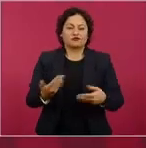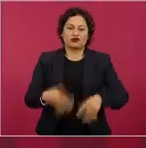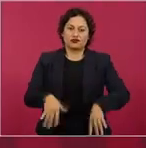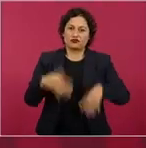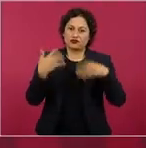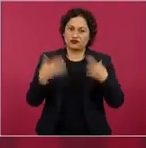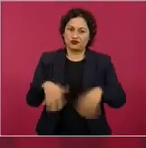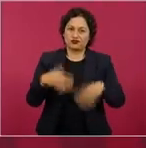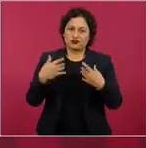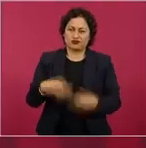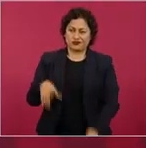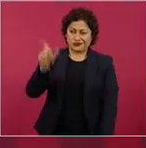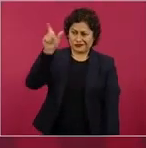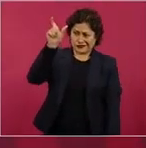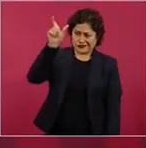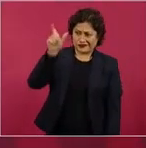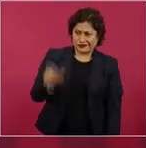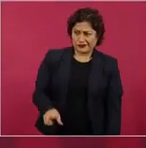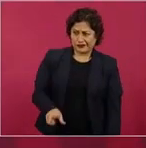el clasismo